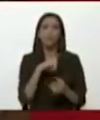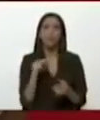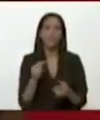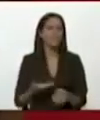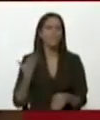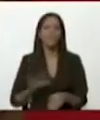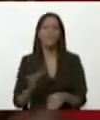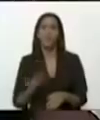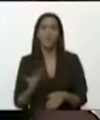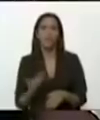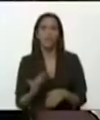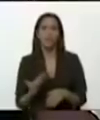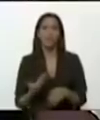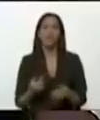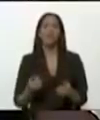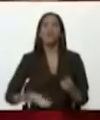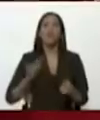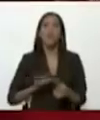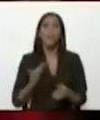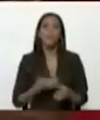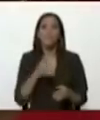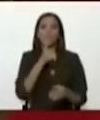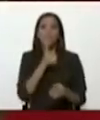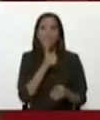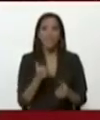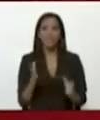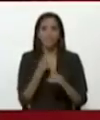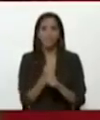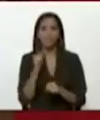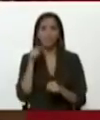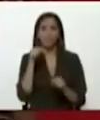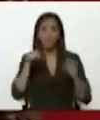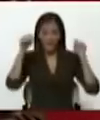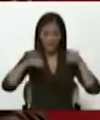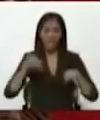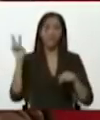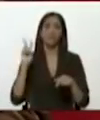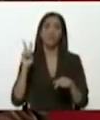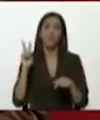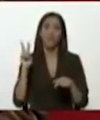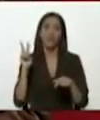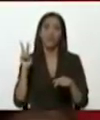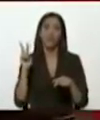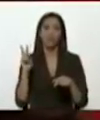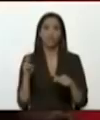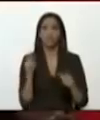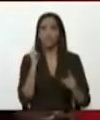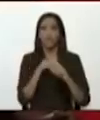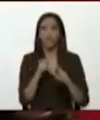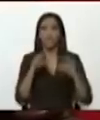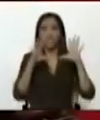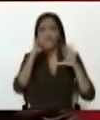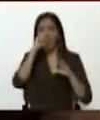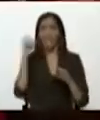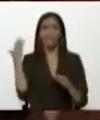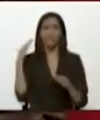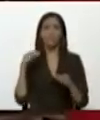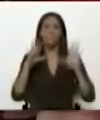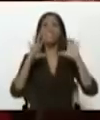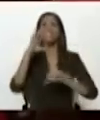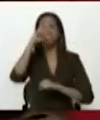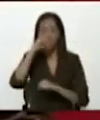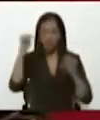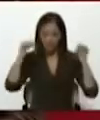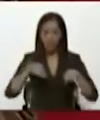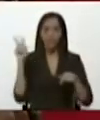importante. No, y además... Lo importante es quien crea, porque tú estás en Venezuela... desde hace más de 10 años. 15 años. Más 15, de